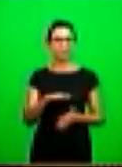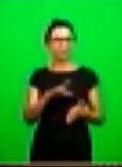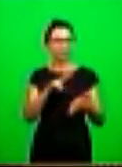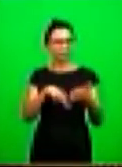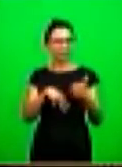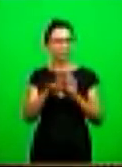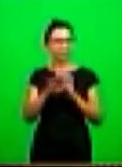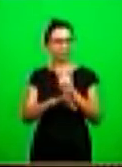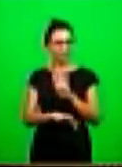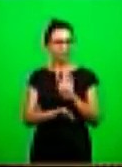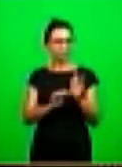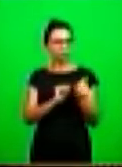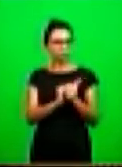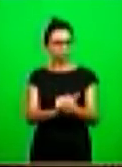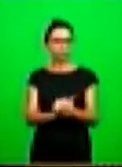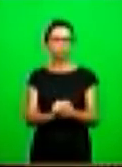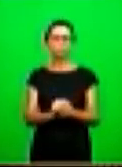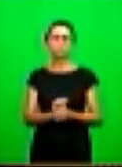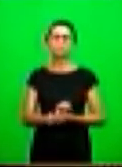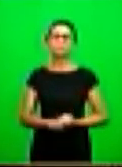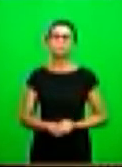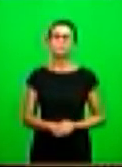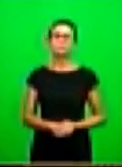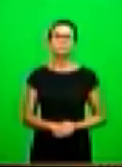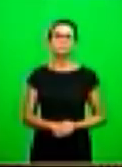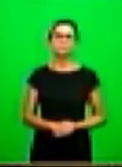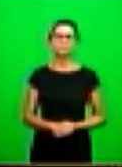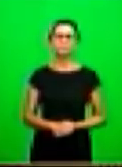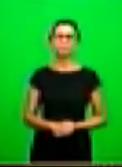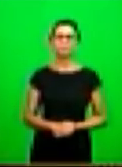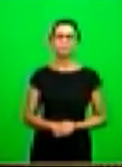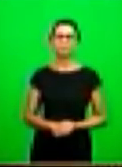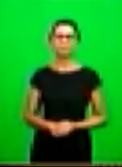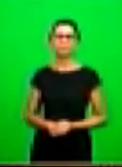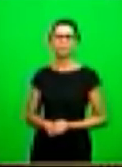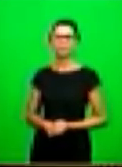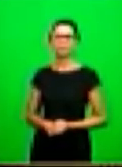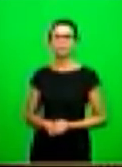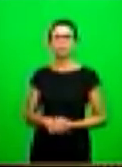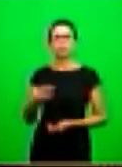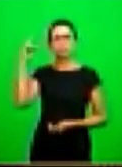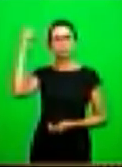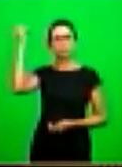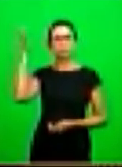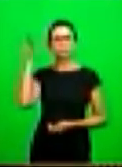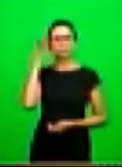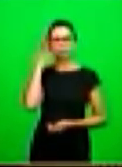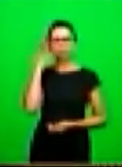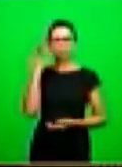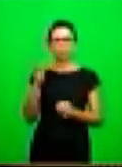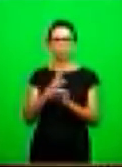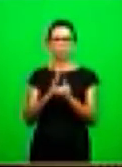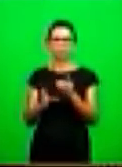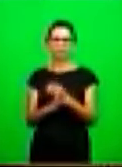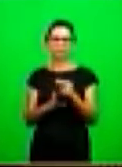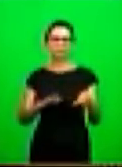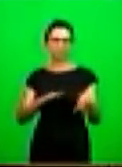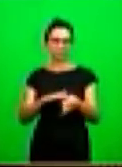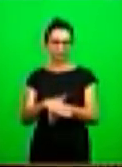nosotros este texto junto con la iglesia, para leer el texto que el Señor nos ha dado para el culto de esta noche.